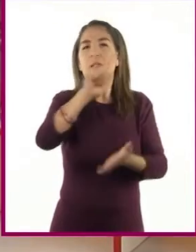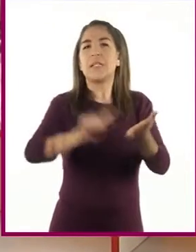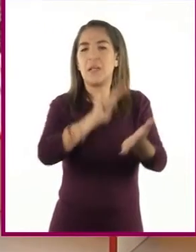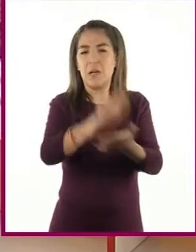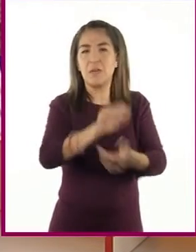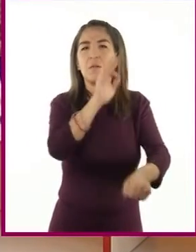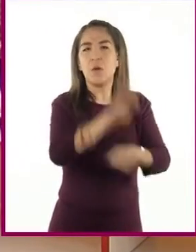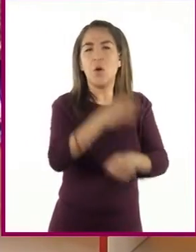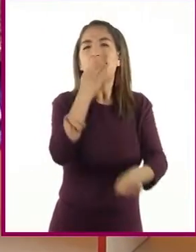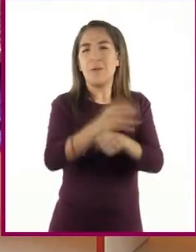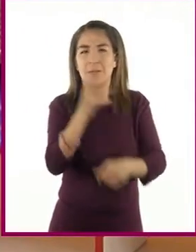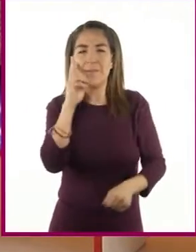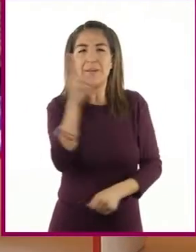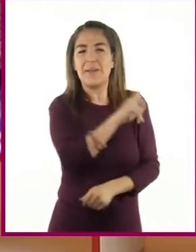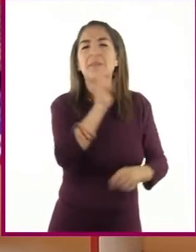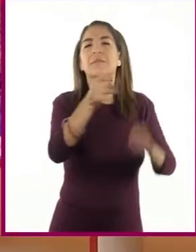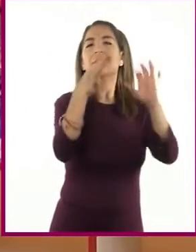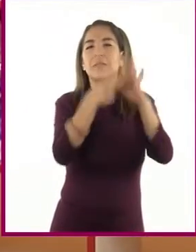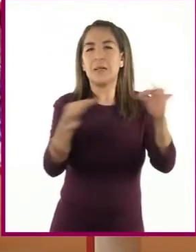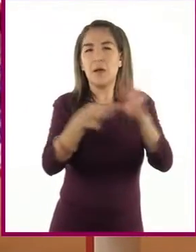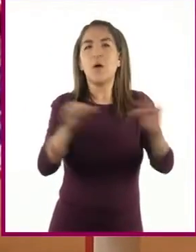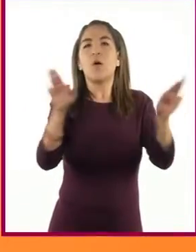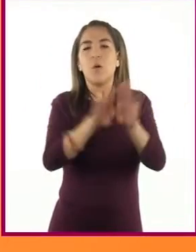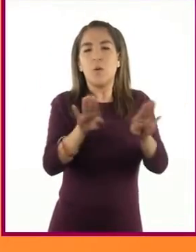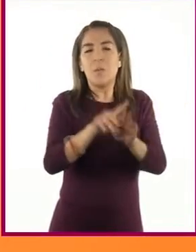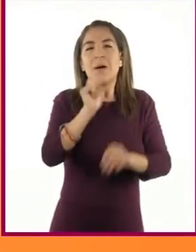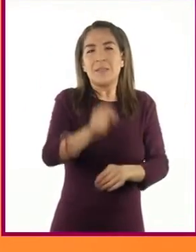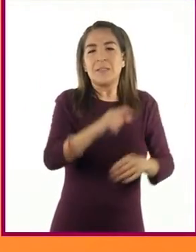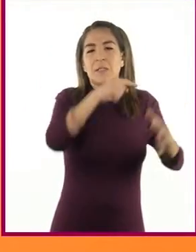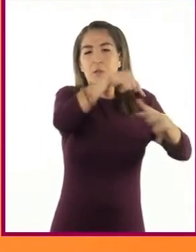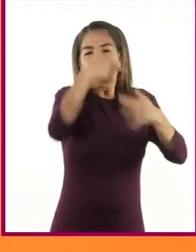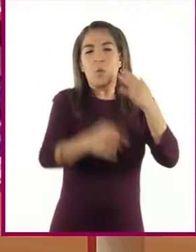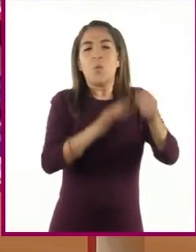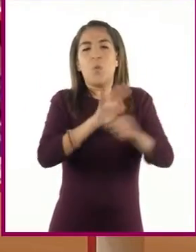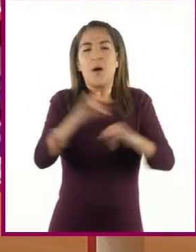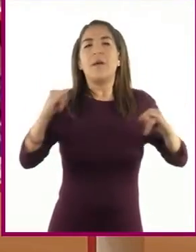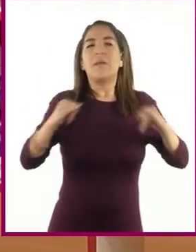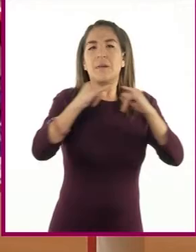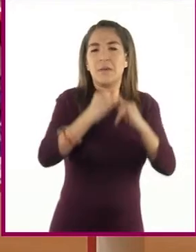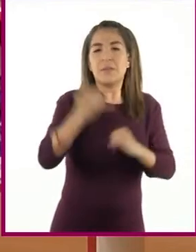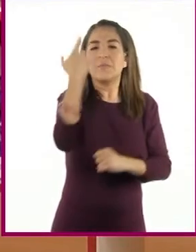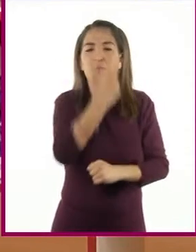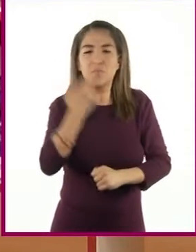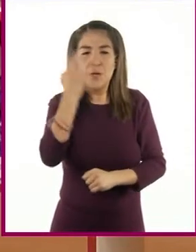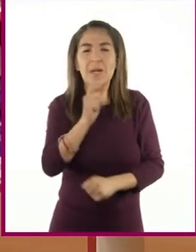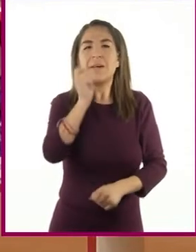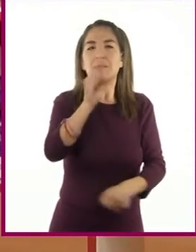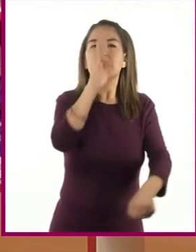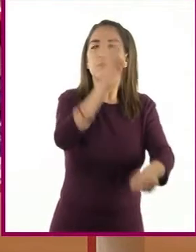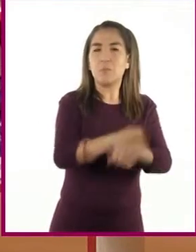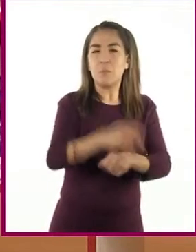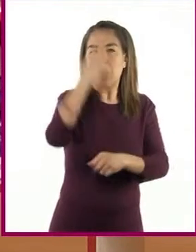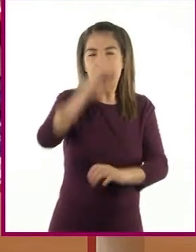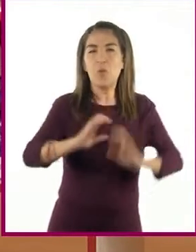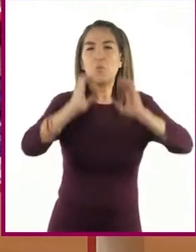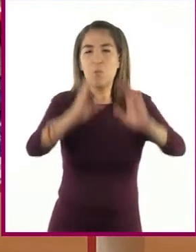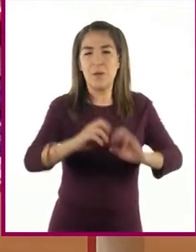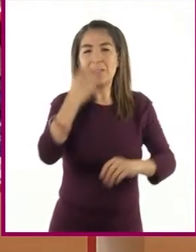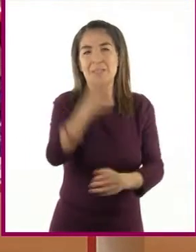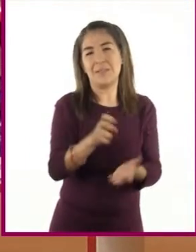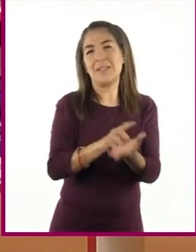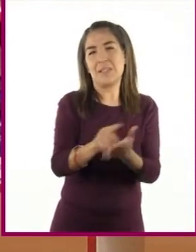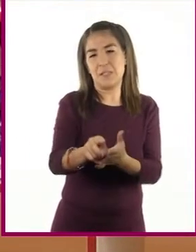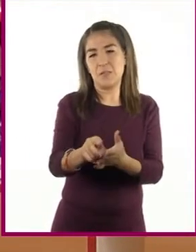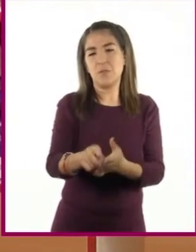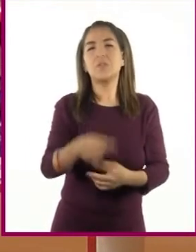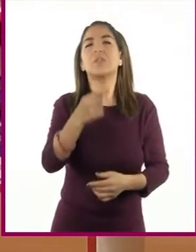Veamos la siguiente cápsula que hace un repaso sobre las principales instituciones que defienden y resguardan la defensa de los